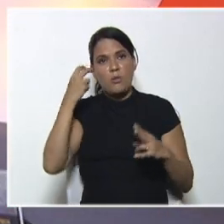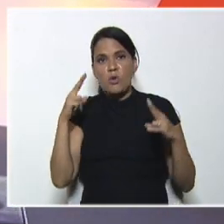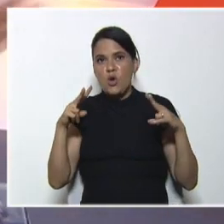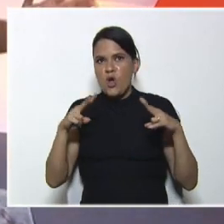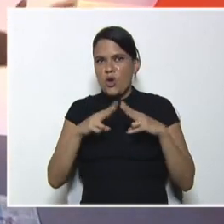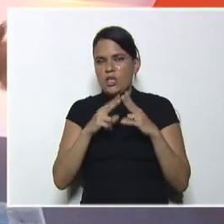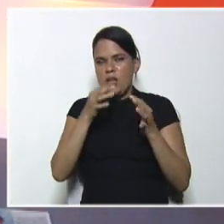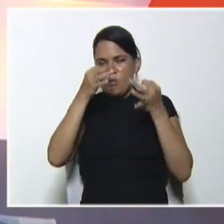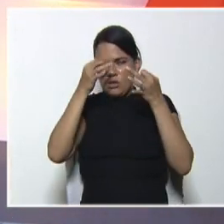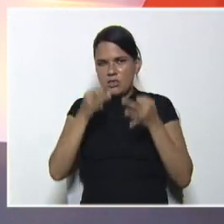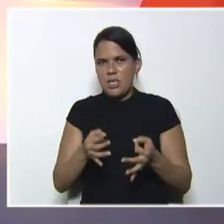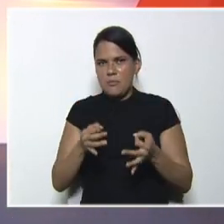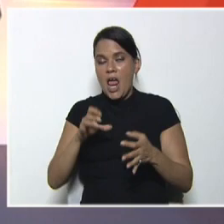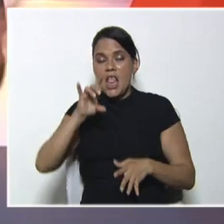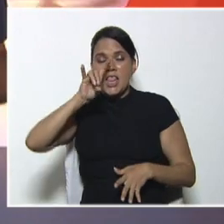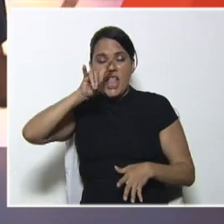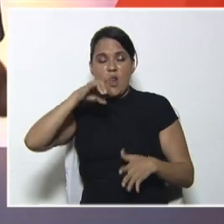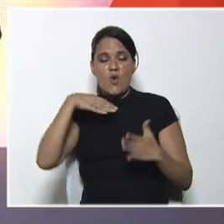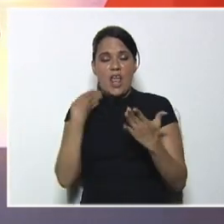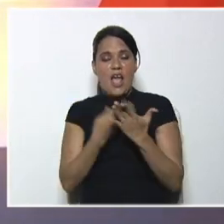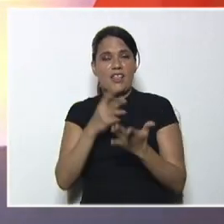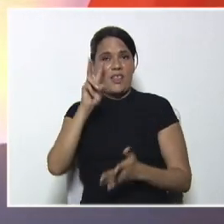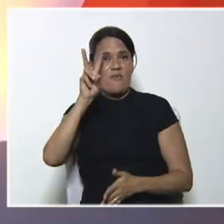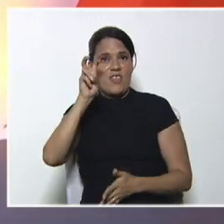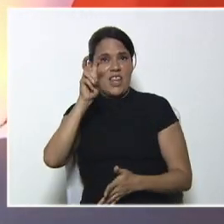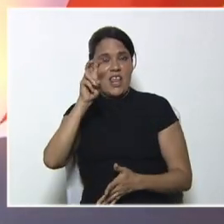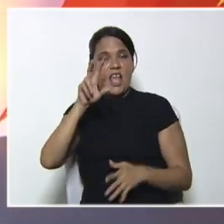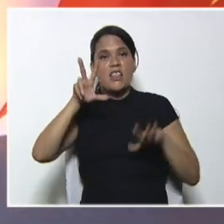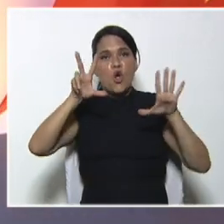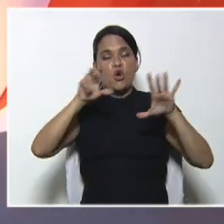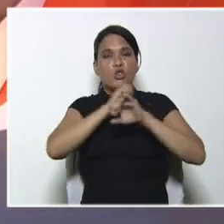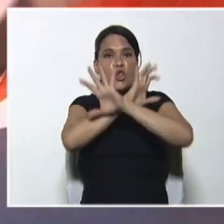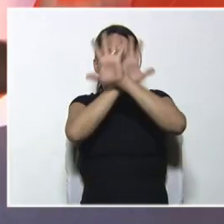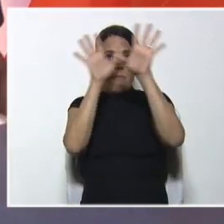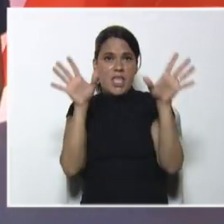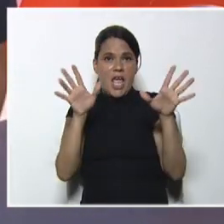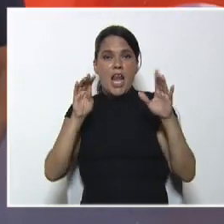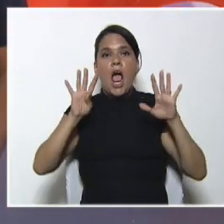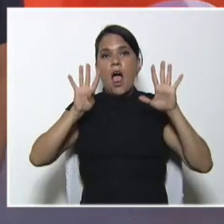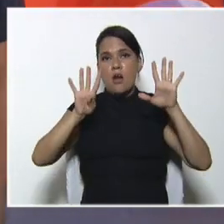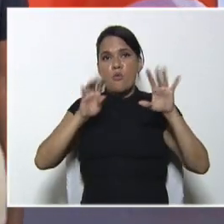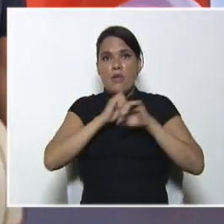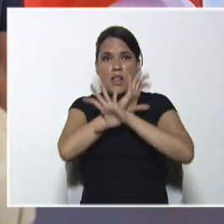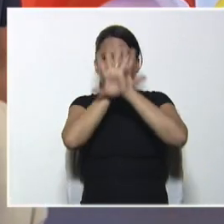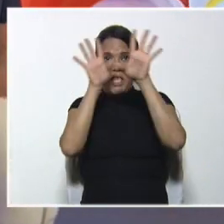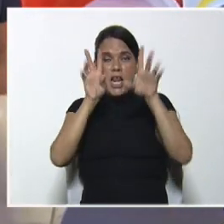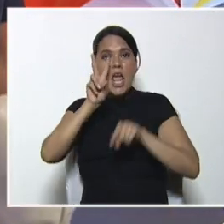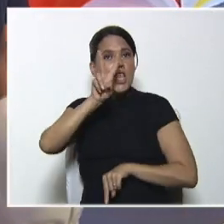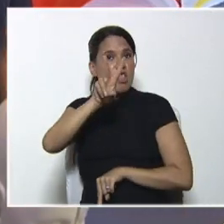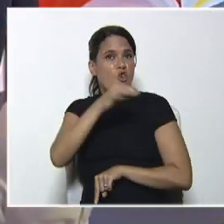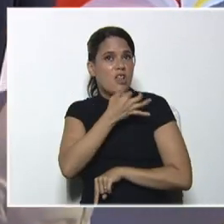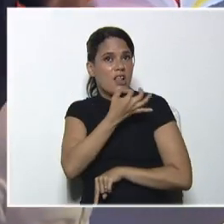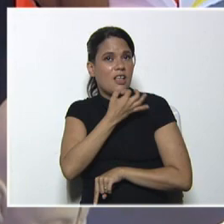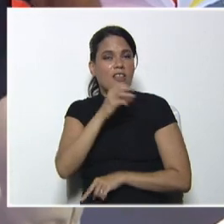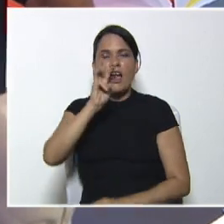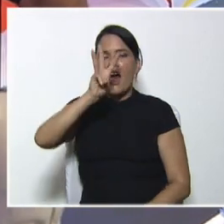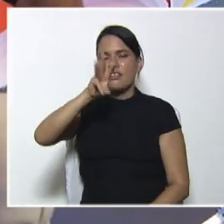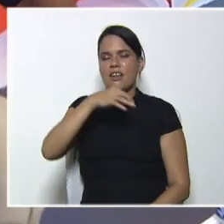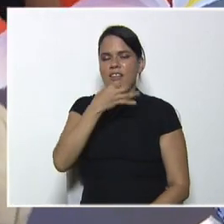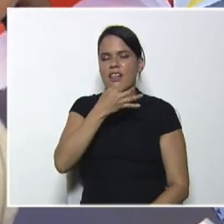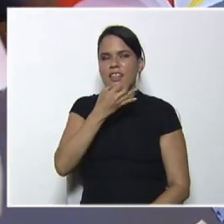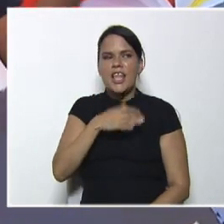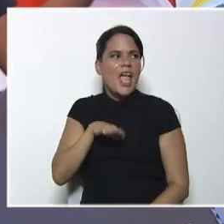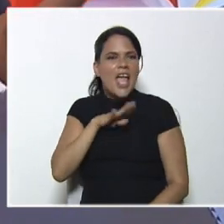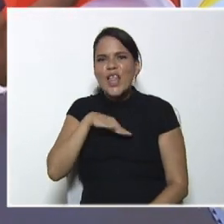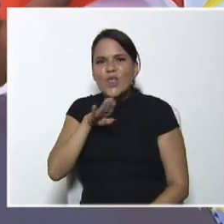encontraremos siempre, de lunes a viernes, de 8 de la mañana a 9 de la mañana y de 2 de la tarde a 3 de la